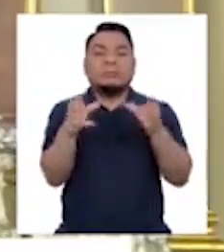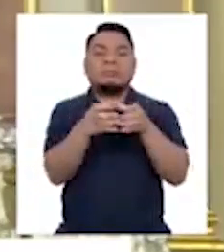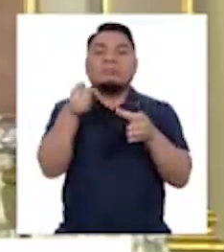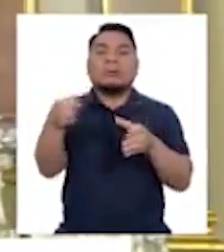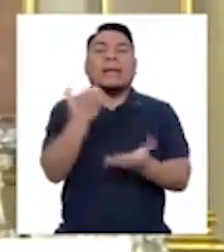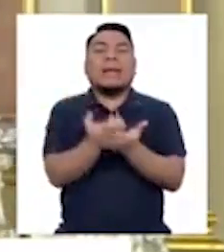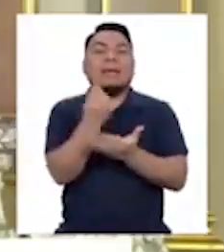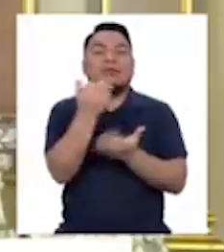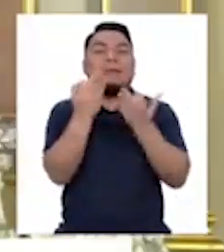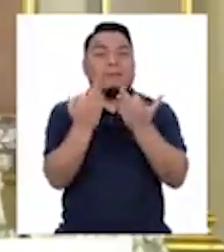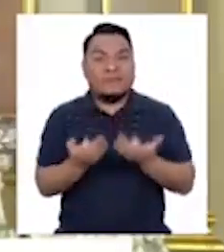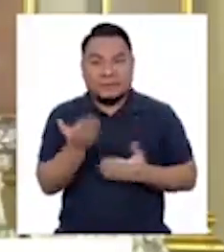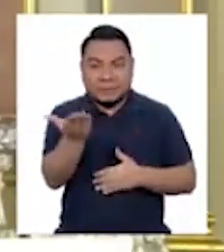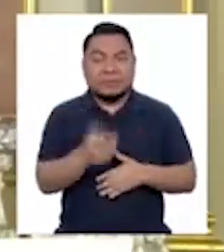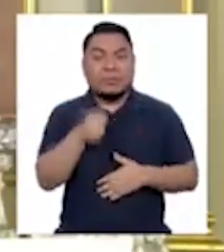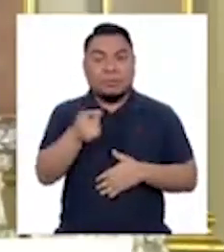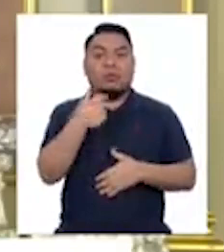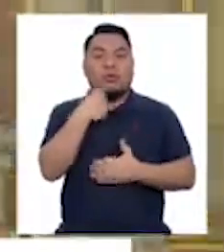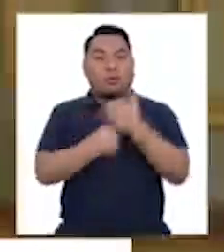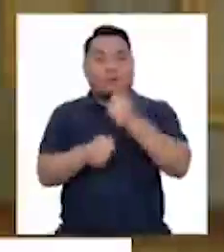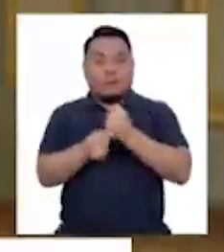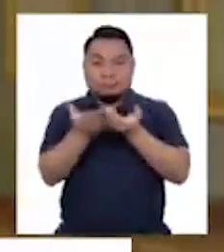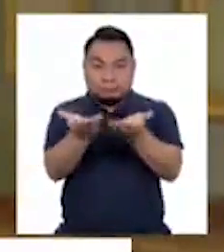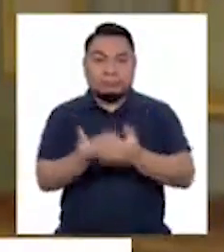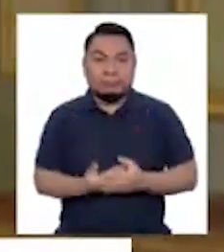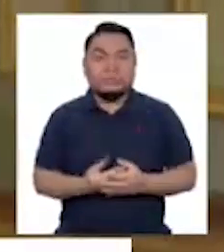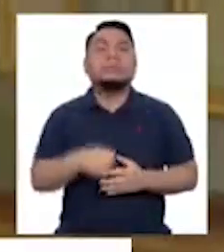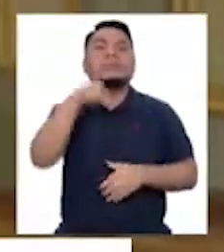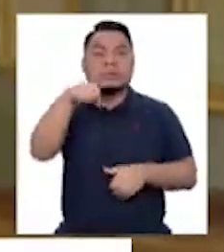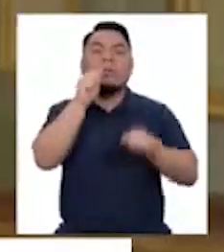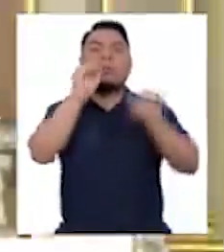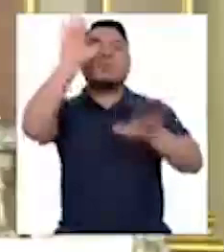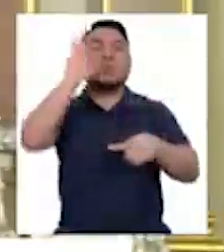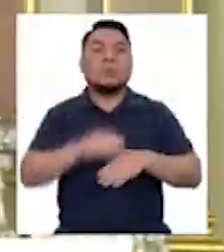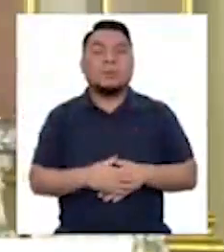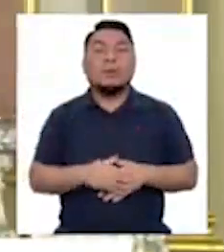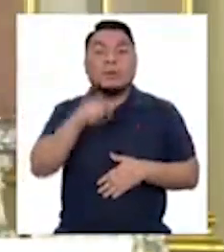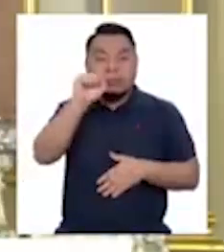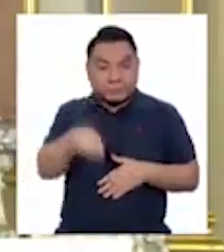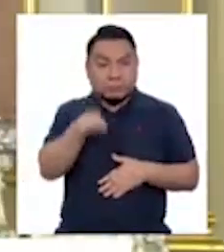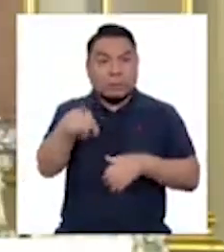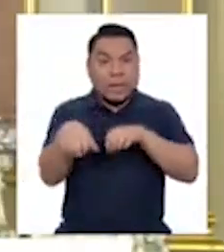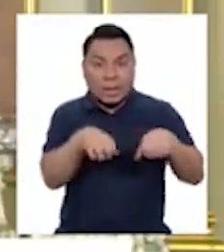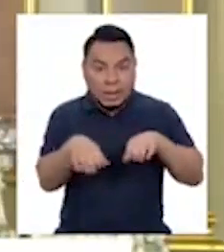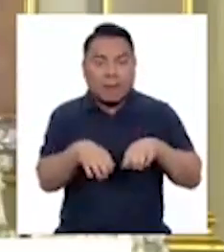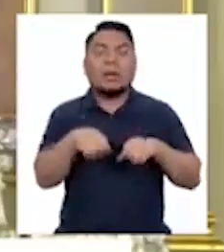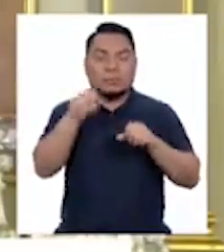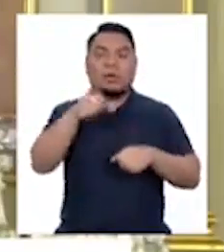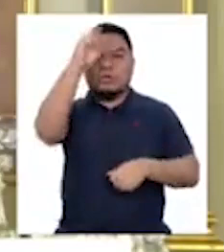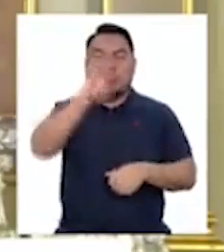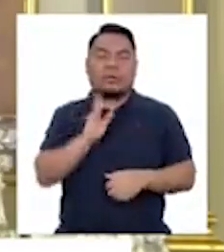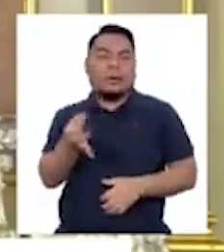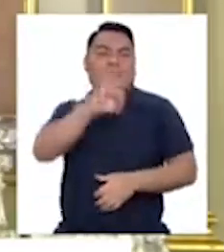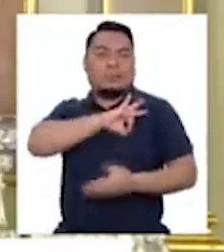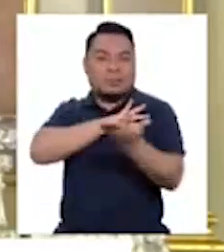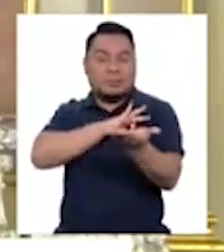de Economía y Finanzas, que os confío. Sí, juro. Si así lo hiciereis, que Dios os premie,